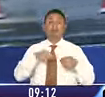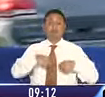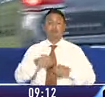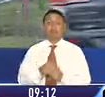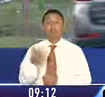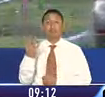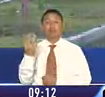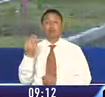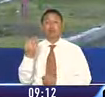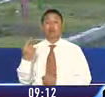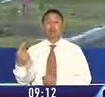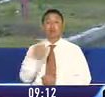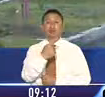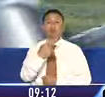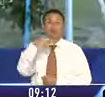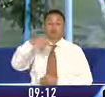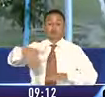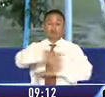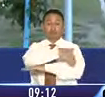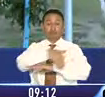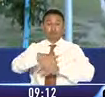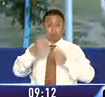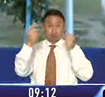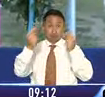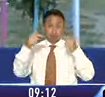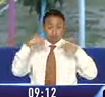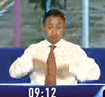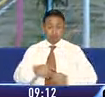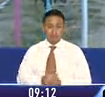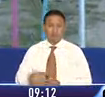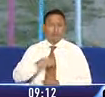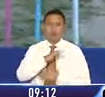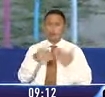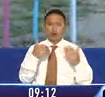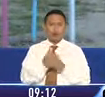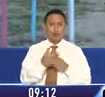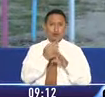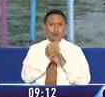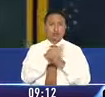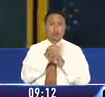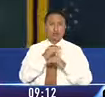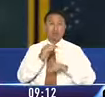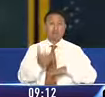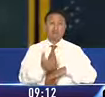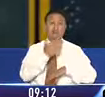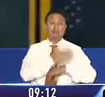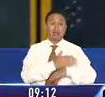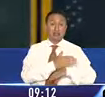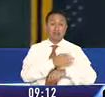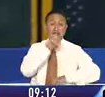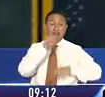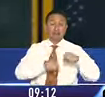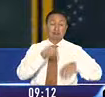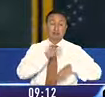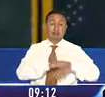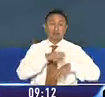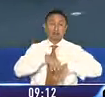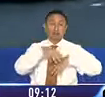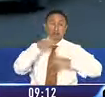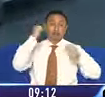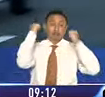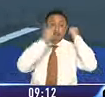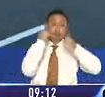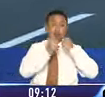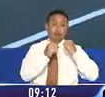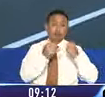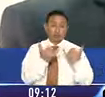14 radares ubicados en las rutas llamadas rápidas. Todos están operativos. Aquellos que sufrieron daños en alguna protesta se esperan pronto